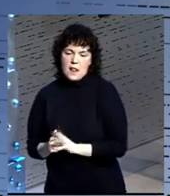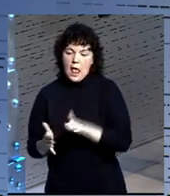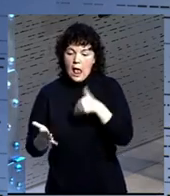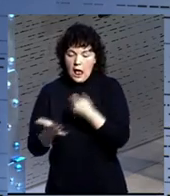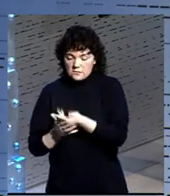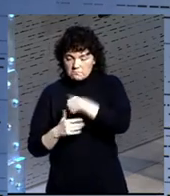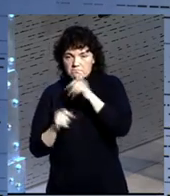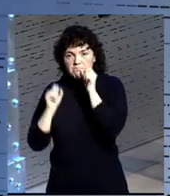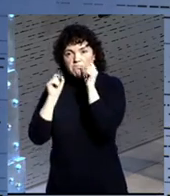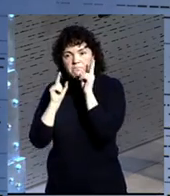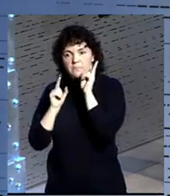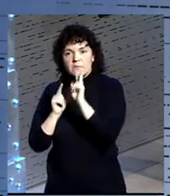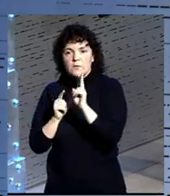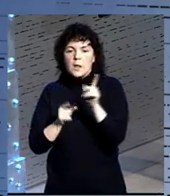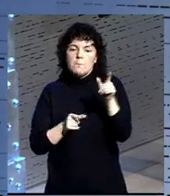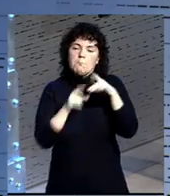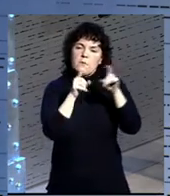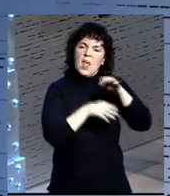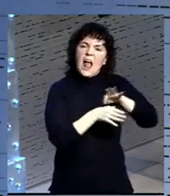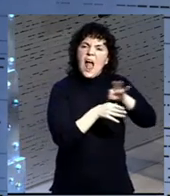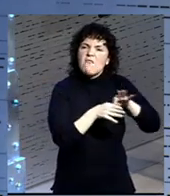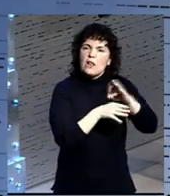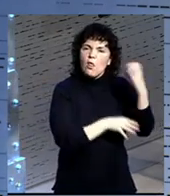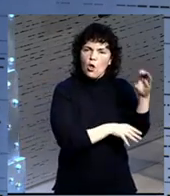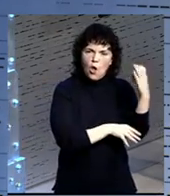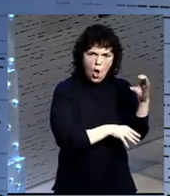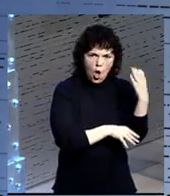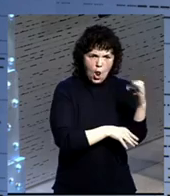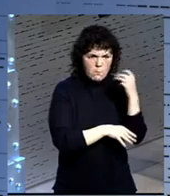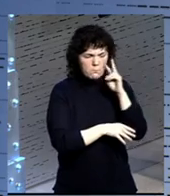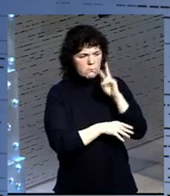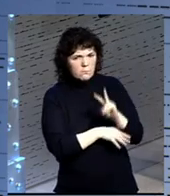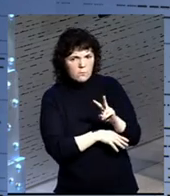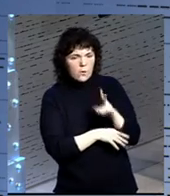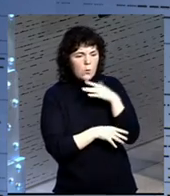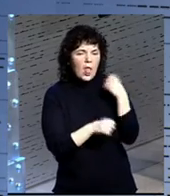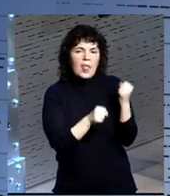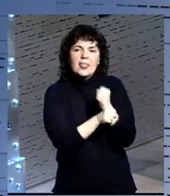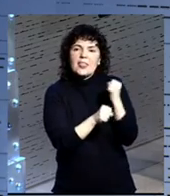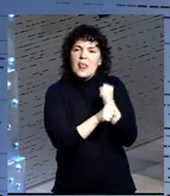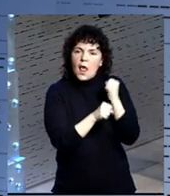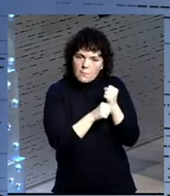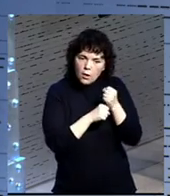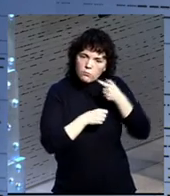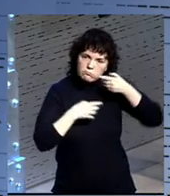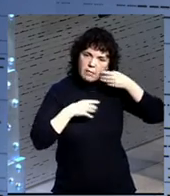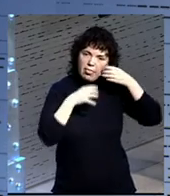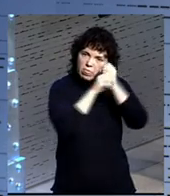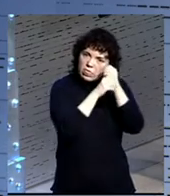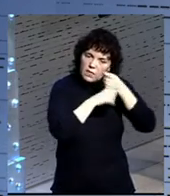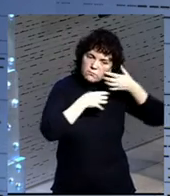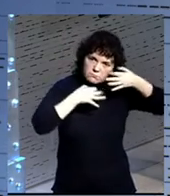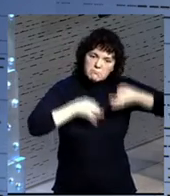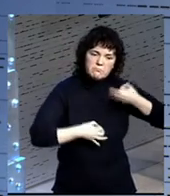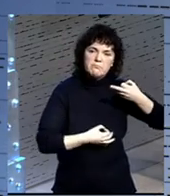ver a los cafeteros de Colombia, precisamente a través de un trabajo empírico de